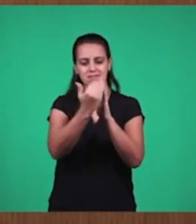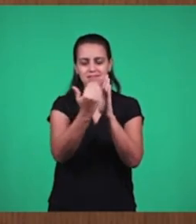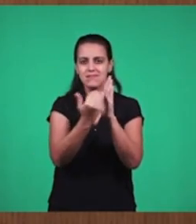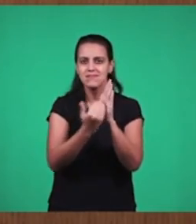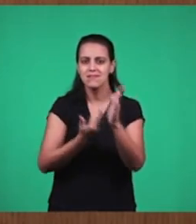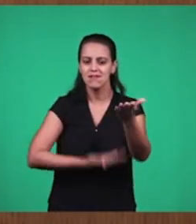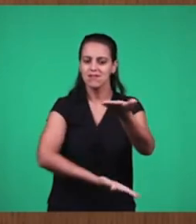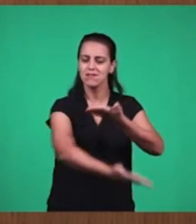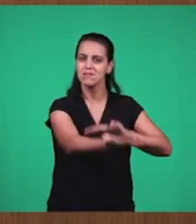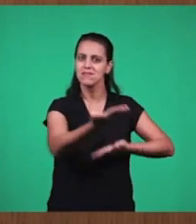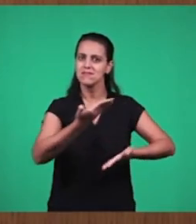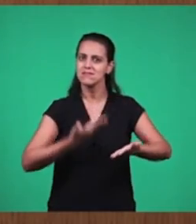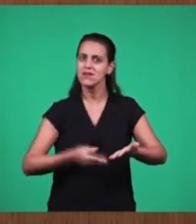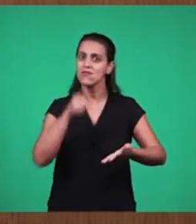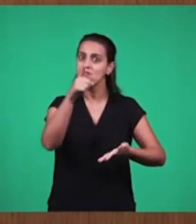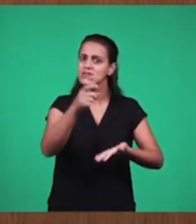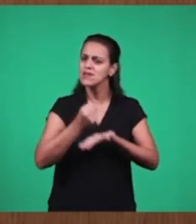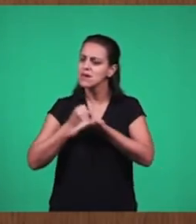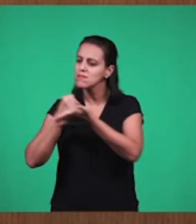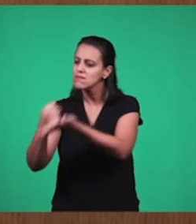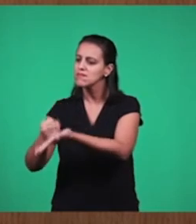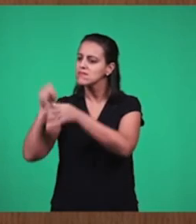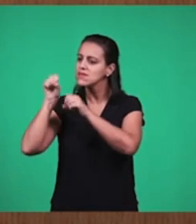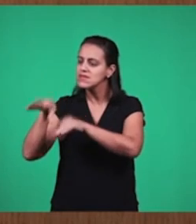Establezca una organización